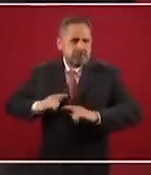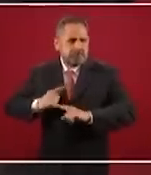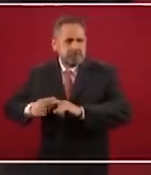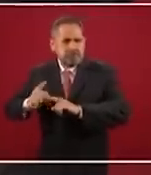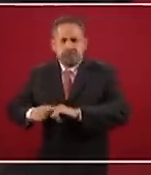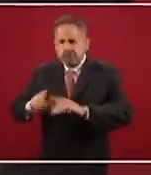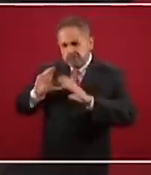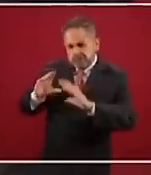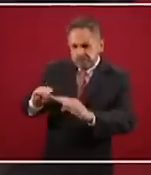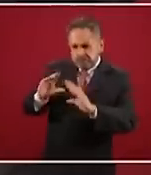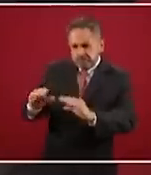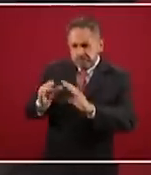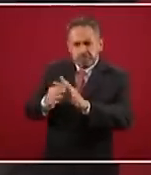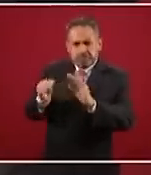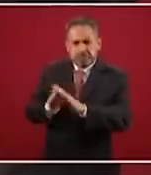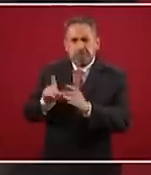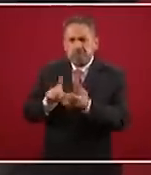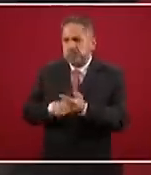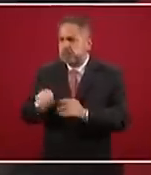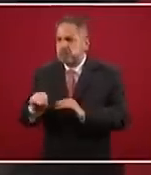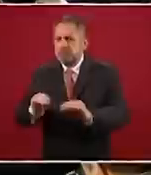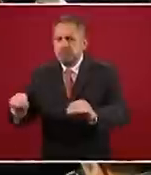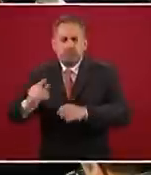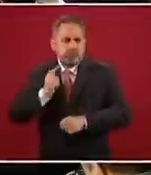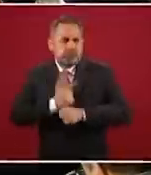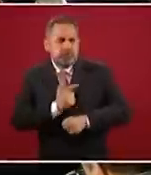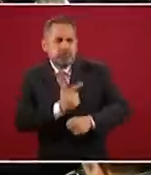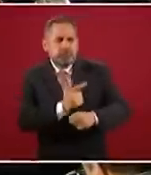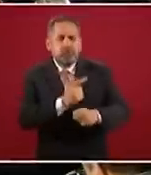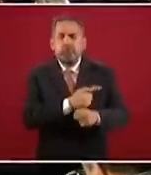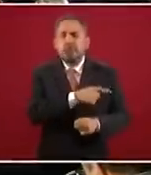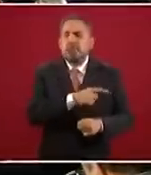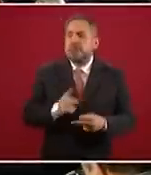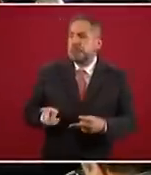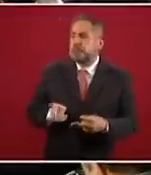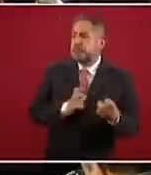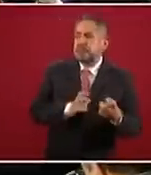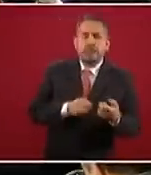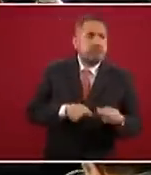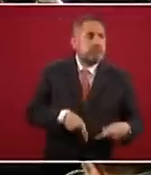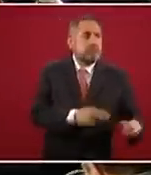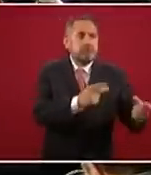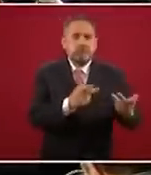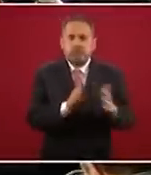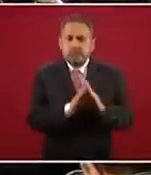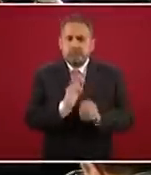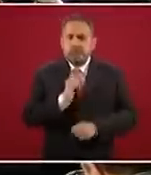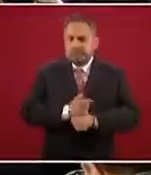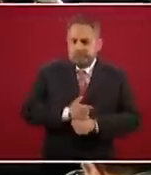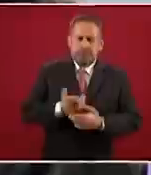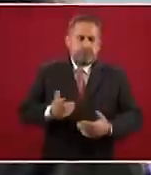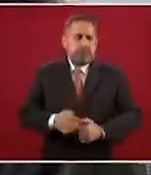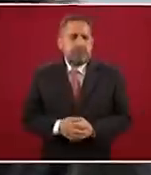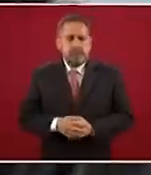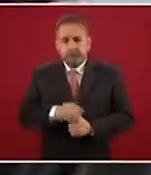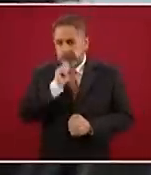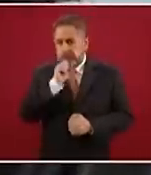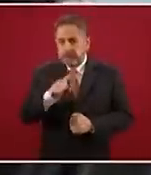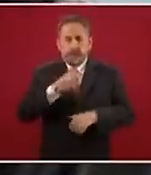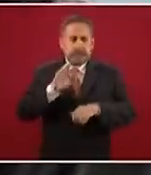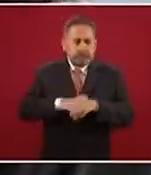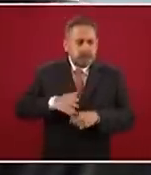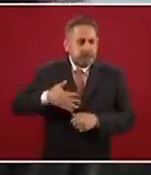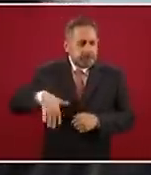técnica de la distribución y comercialización del hidrocarburo y incrementar los